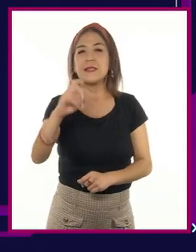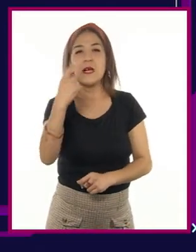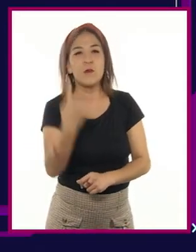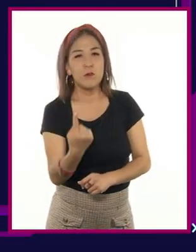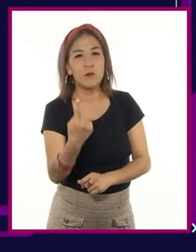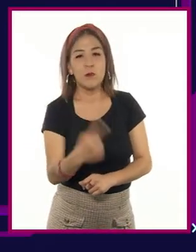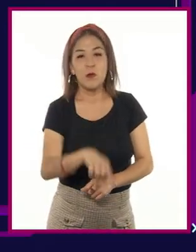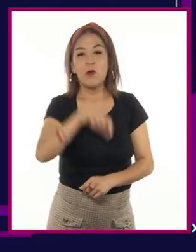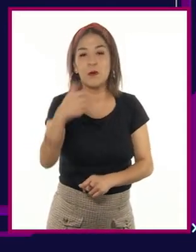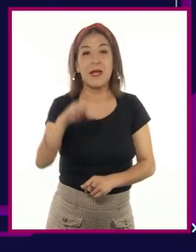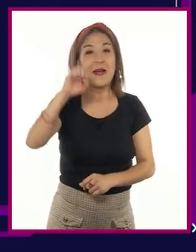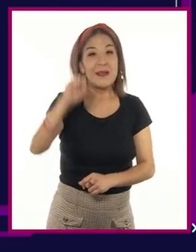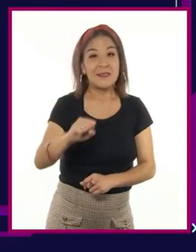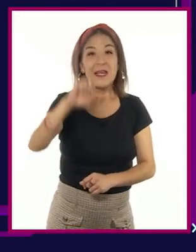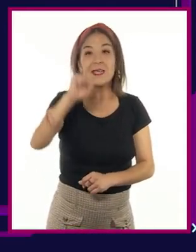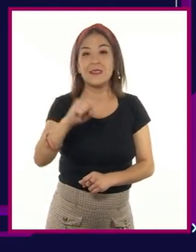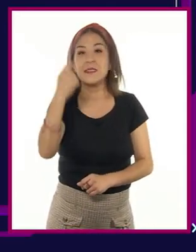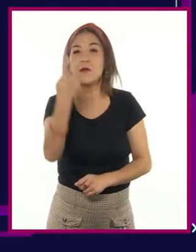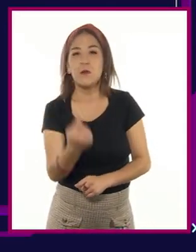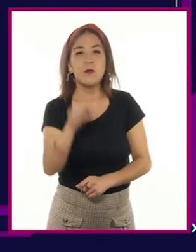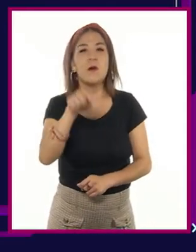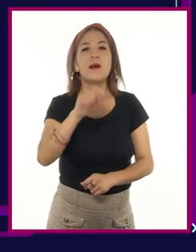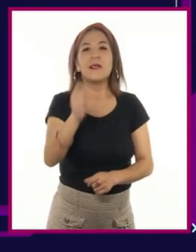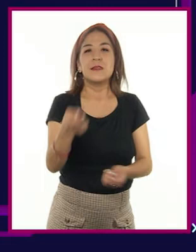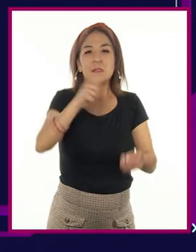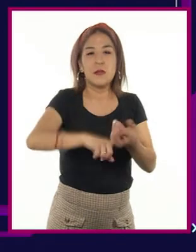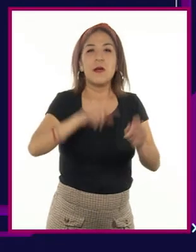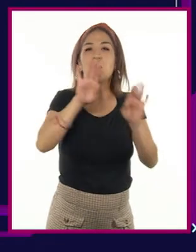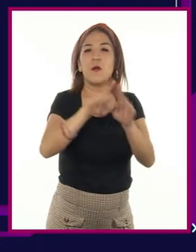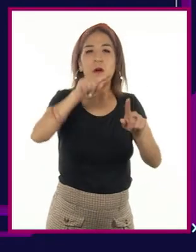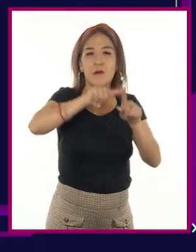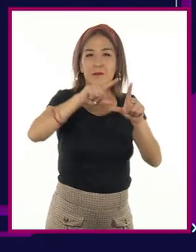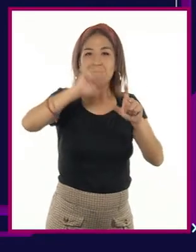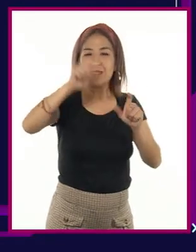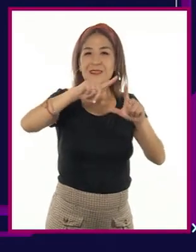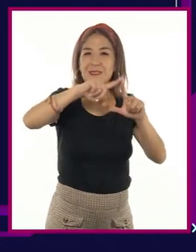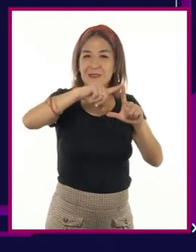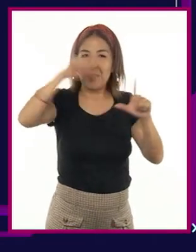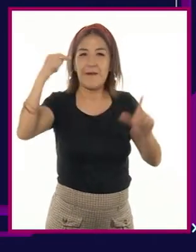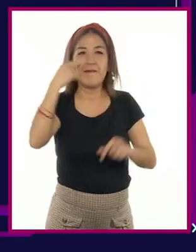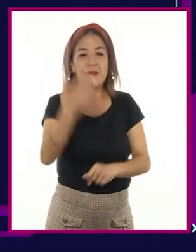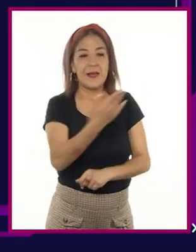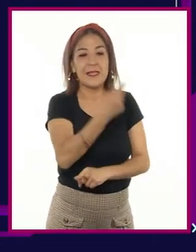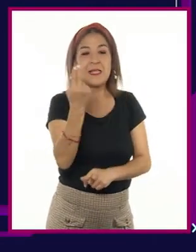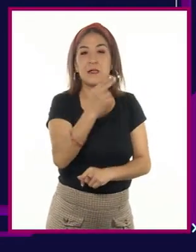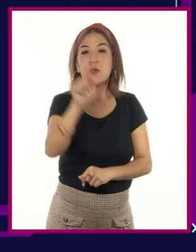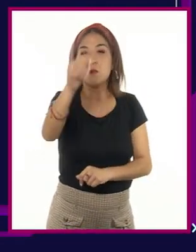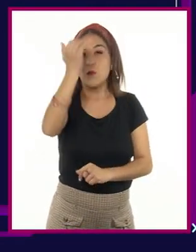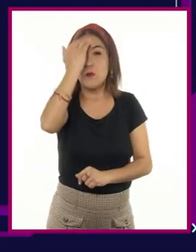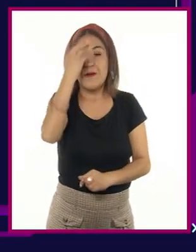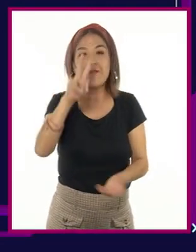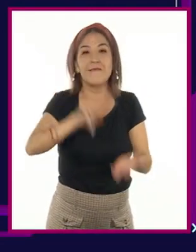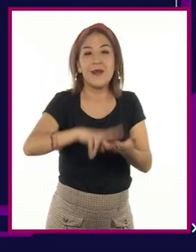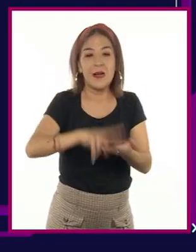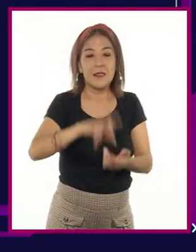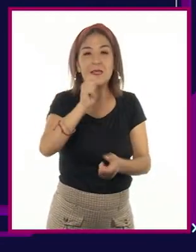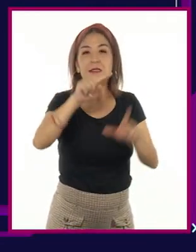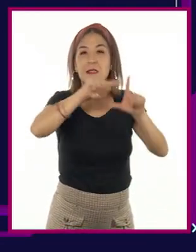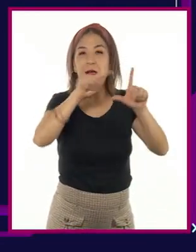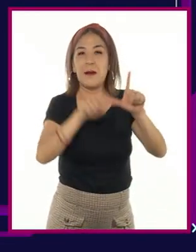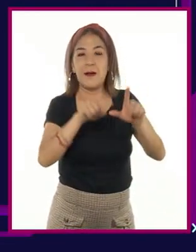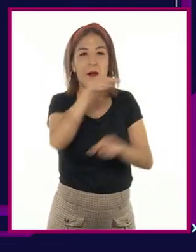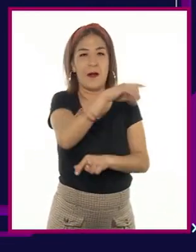segmento s s prima que es secante a los otros dos del esquema se requiere conocer el valor de los ángulos